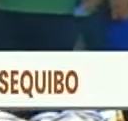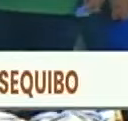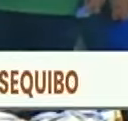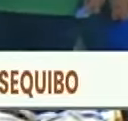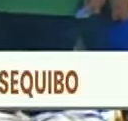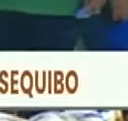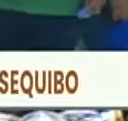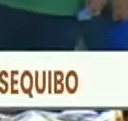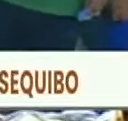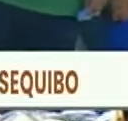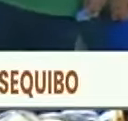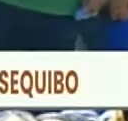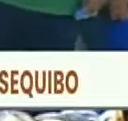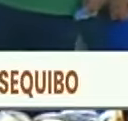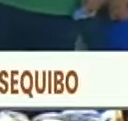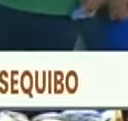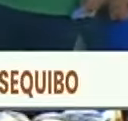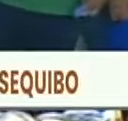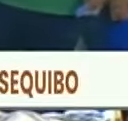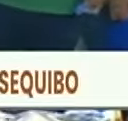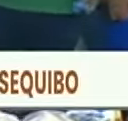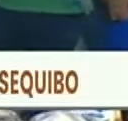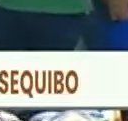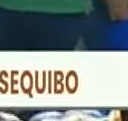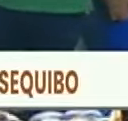de Venezuela. Y